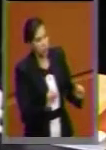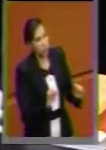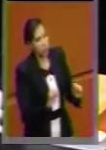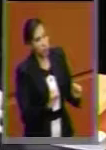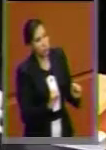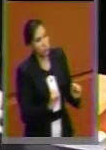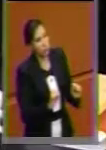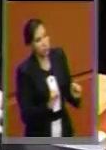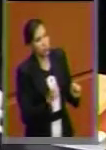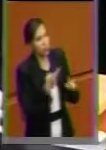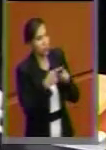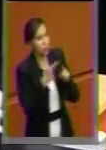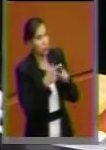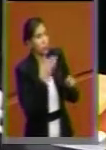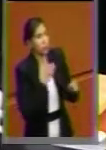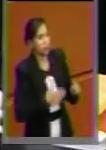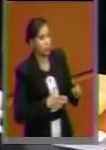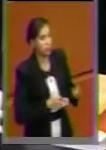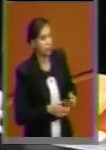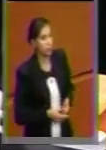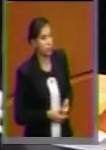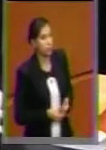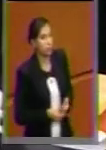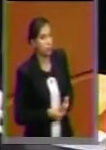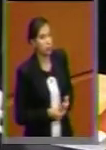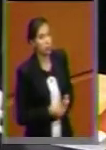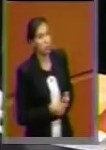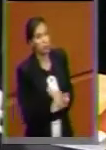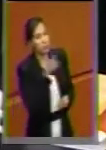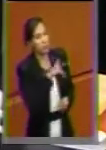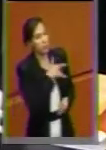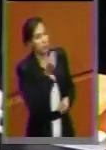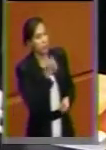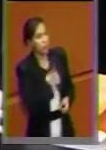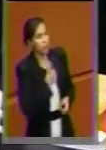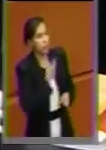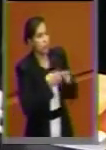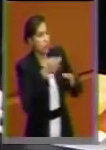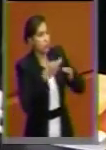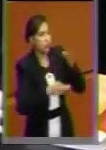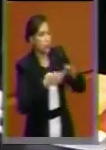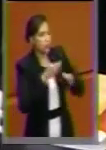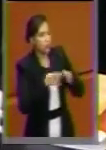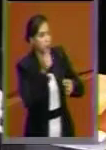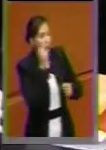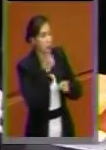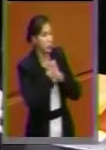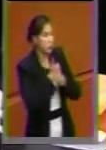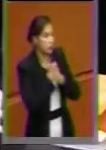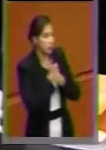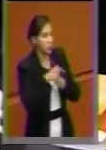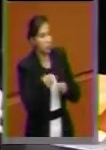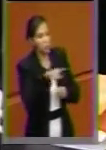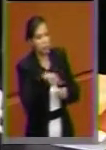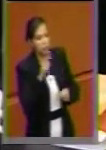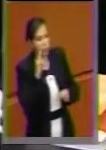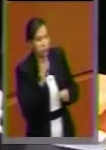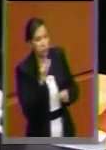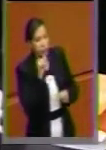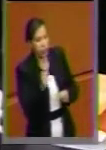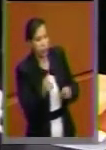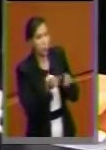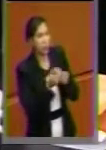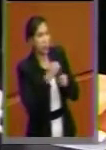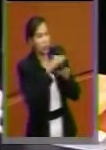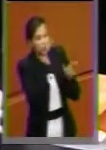parcial de ajustes la lamentable ver como el juez nunca ve a la víctima estaba de